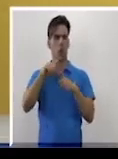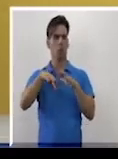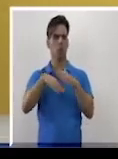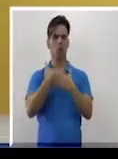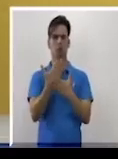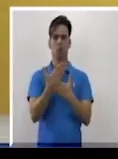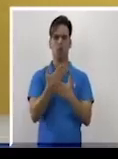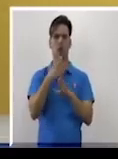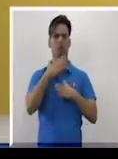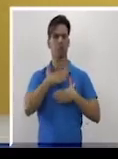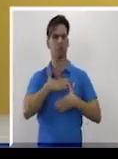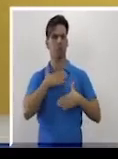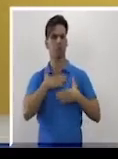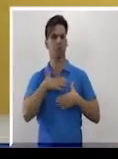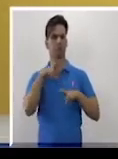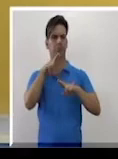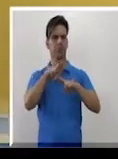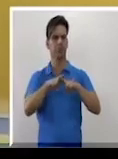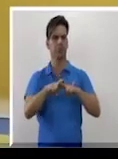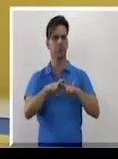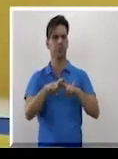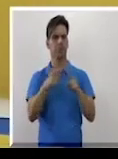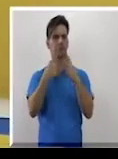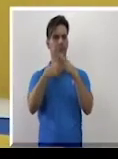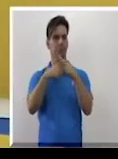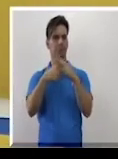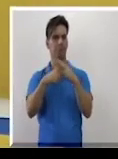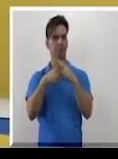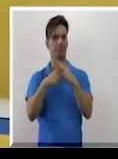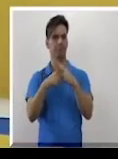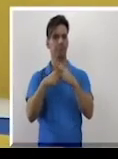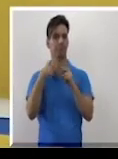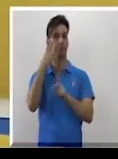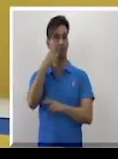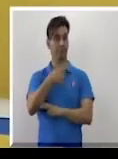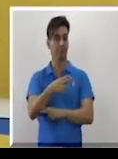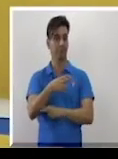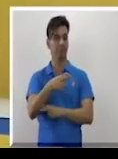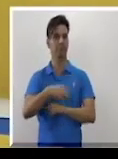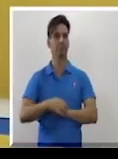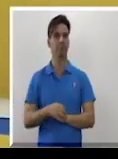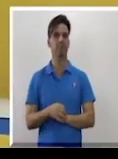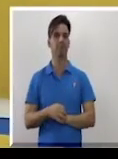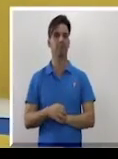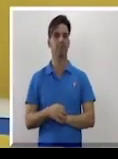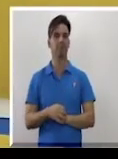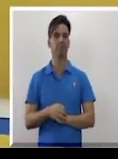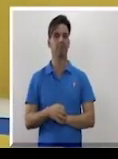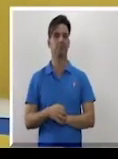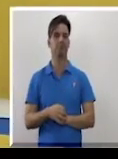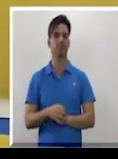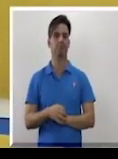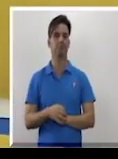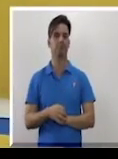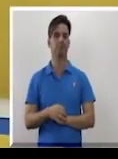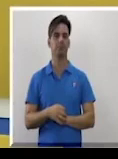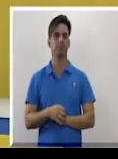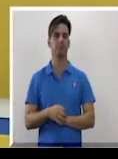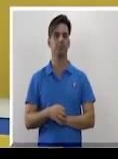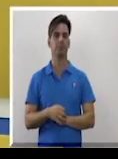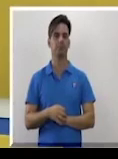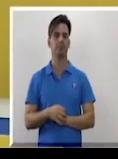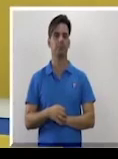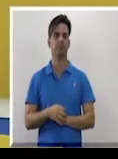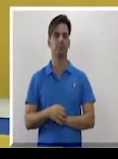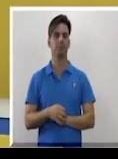sientes a resolver este ejercicio, que realmente así lo hacen de esa manera. Muchas